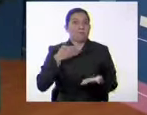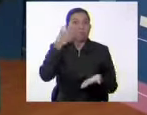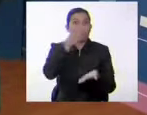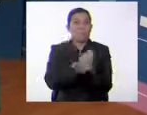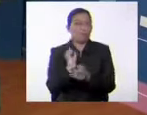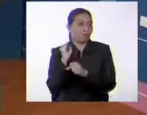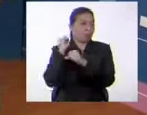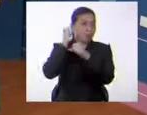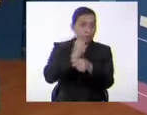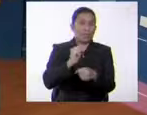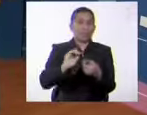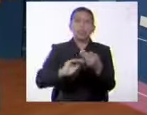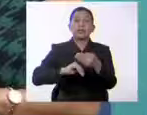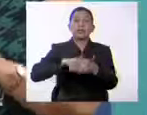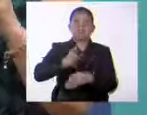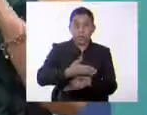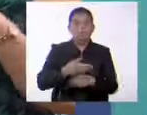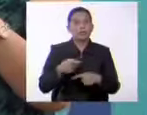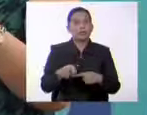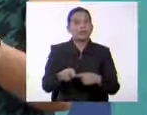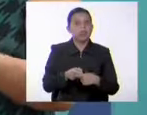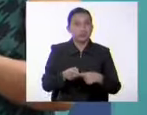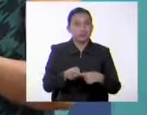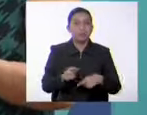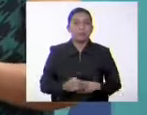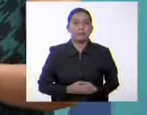los ingleses. Entonces, ¿cuál es,